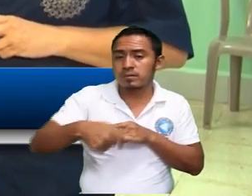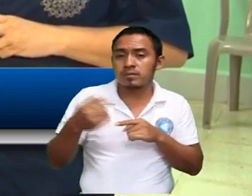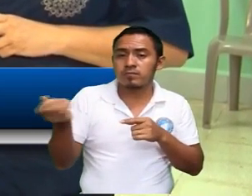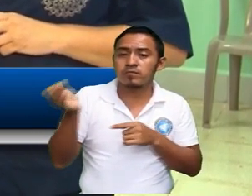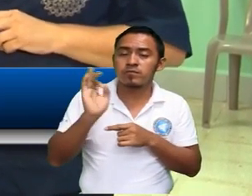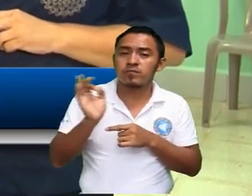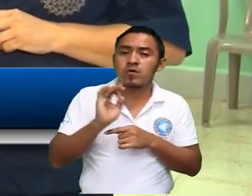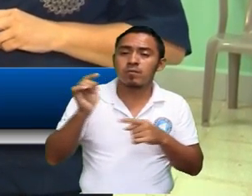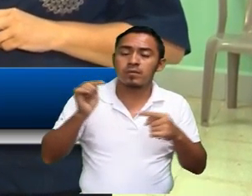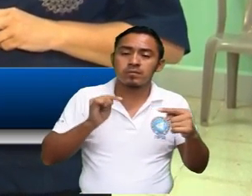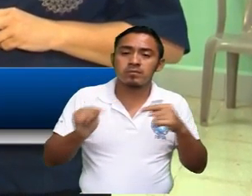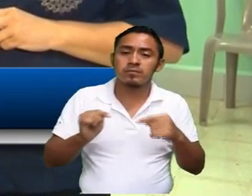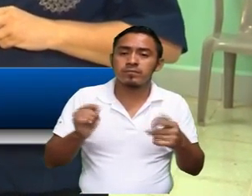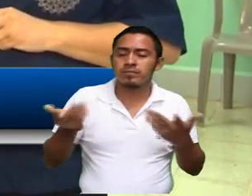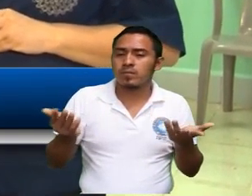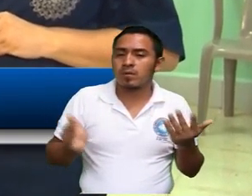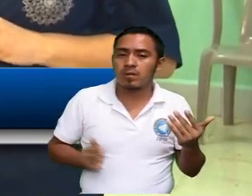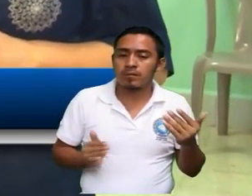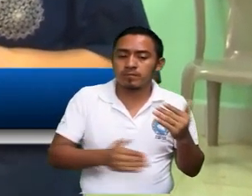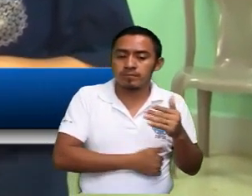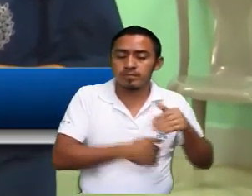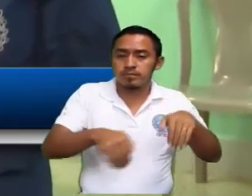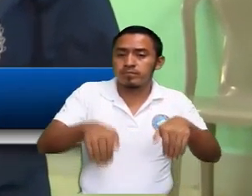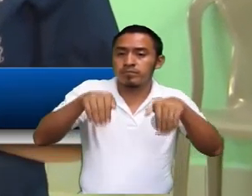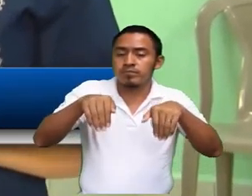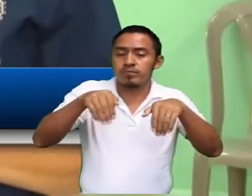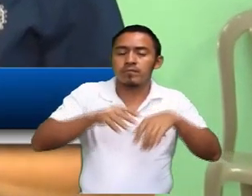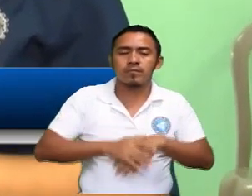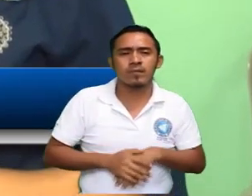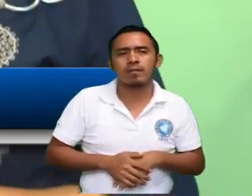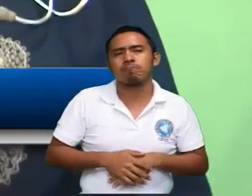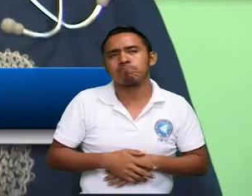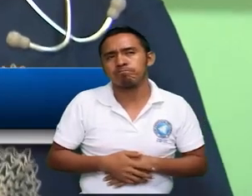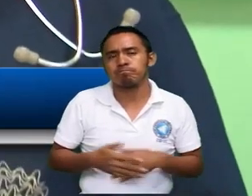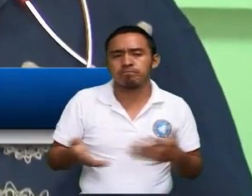en esta estrategia de Familia Canguro? Tenemos un promedio,